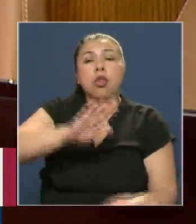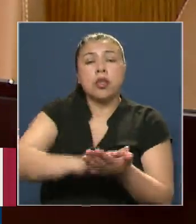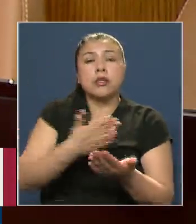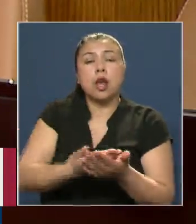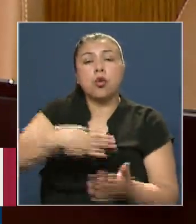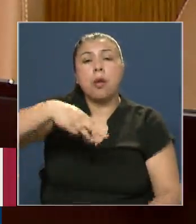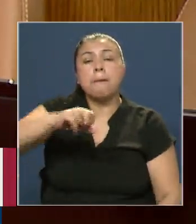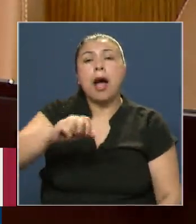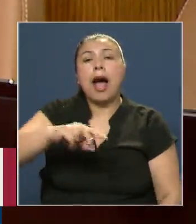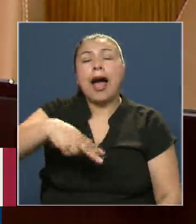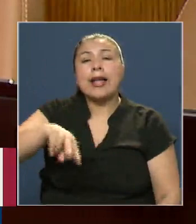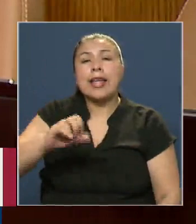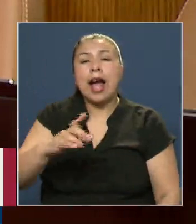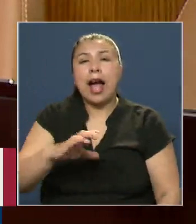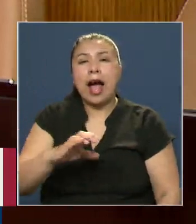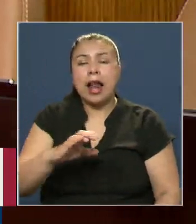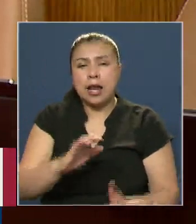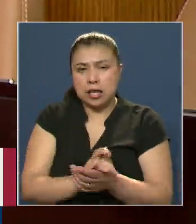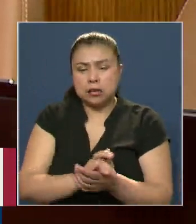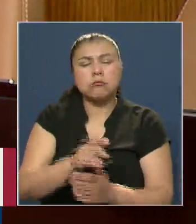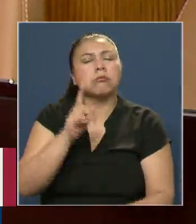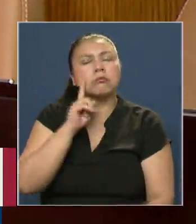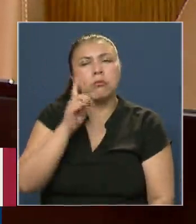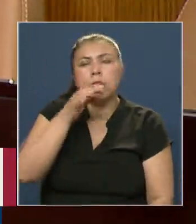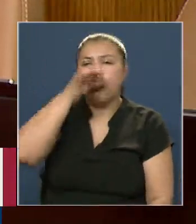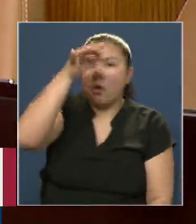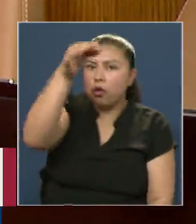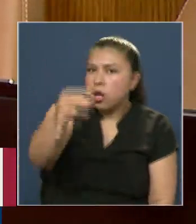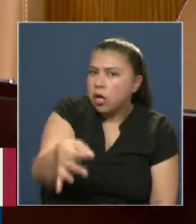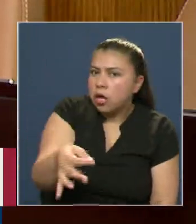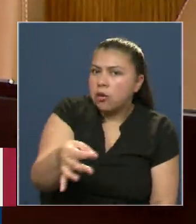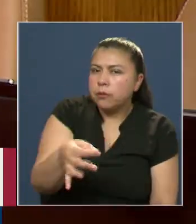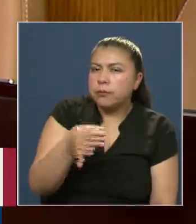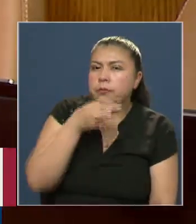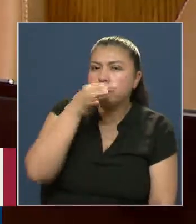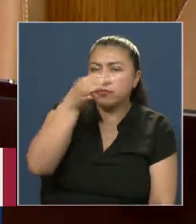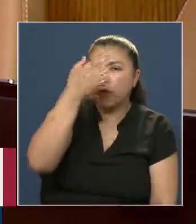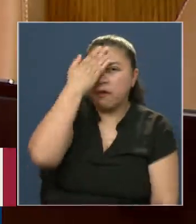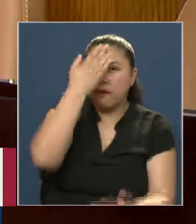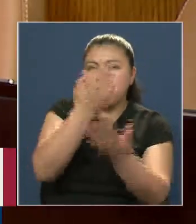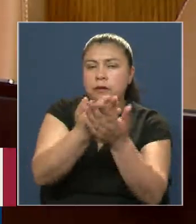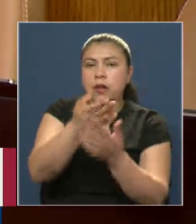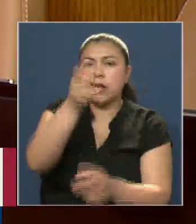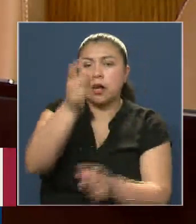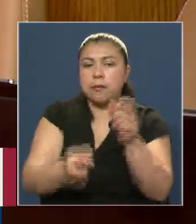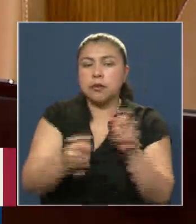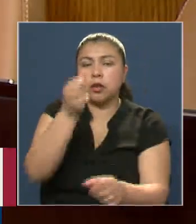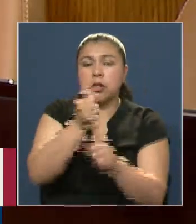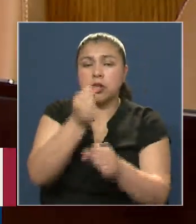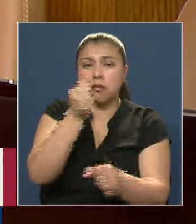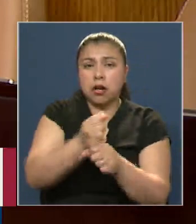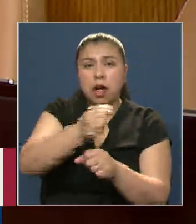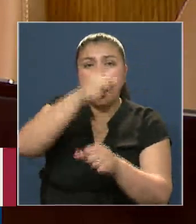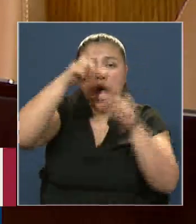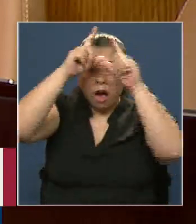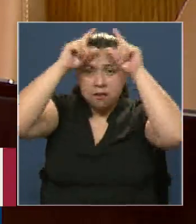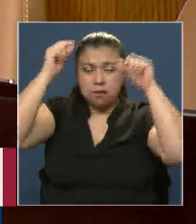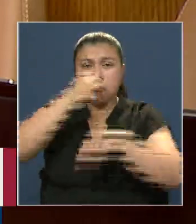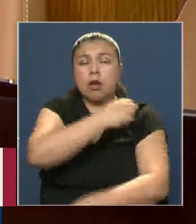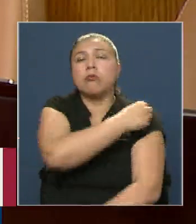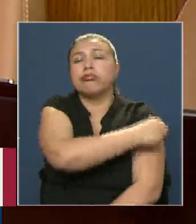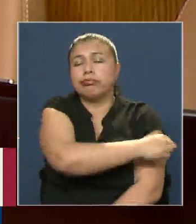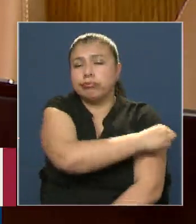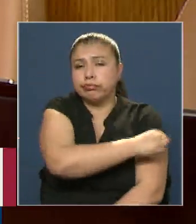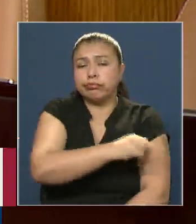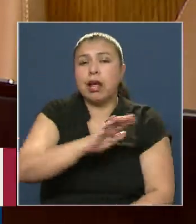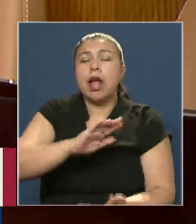compromiso. Lo dijo delante de los trabajadores del Hospital San José que no pueden seguir atendiendo en esas